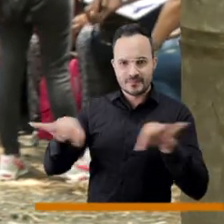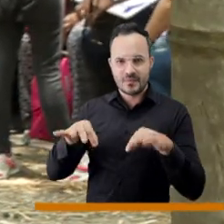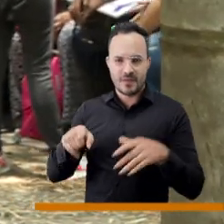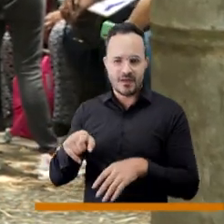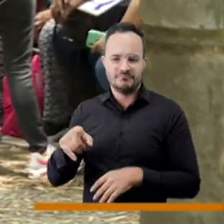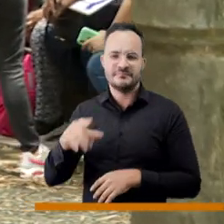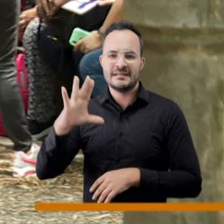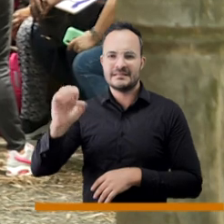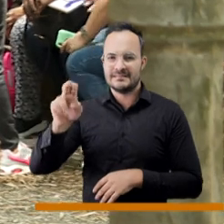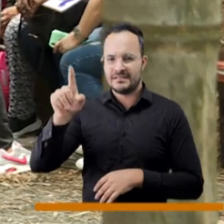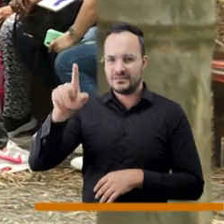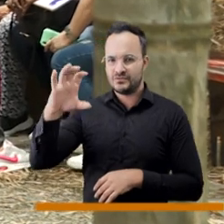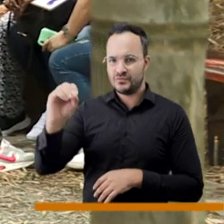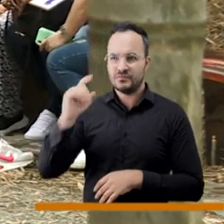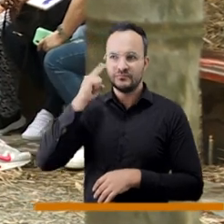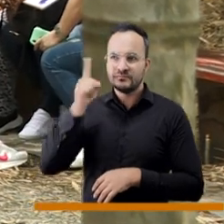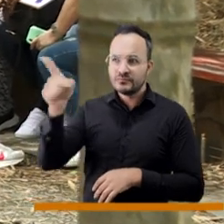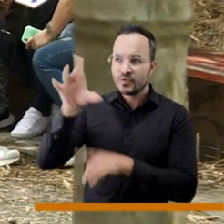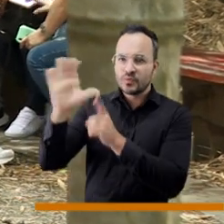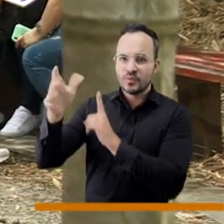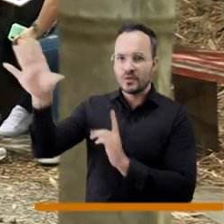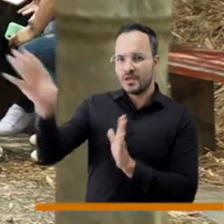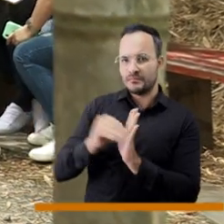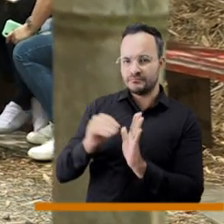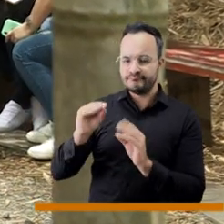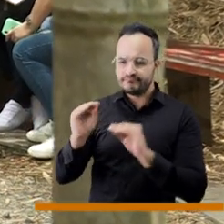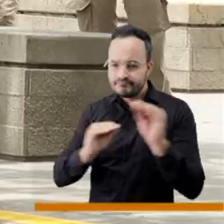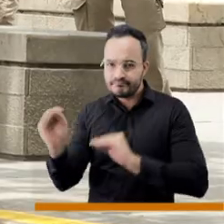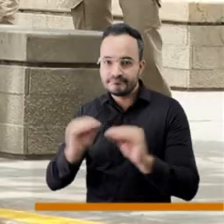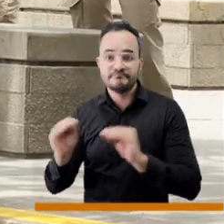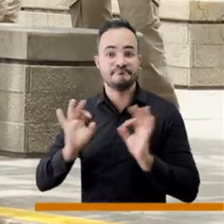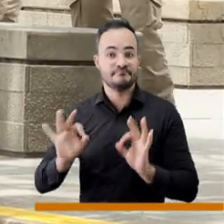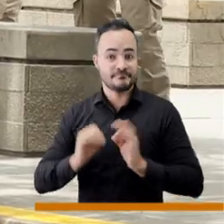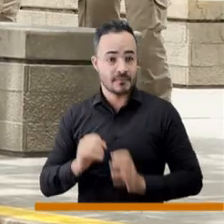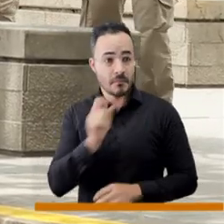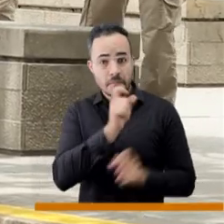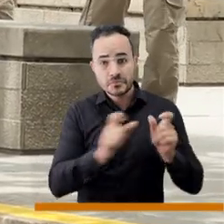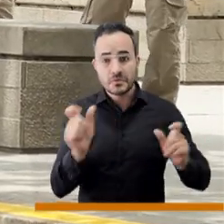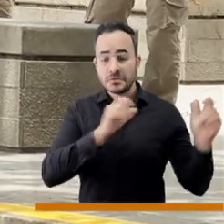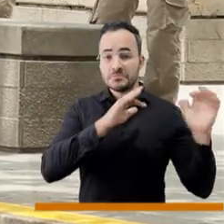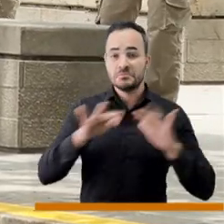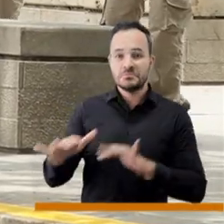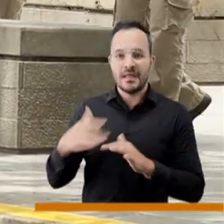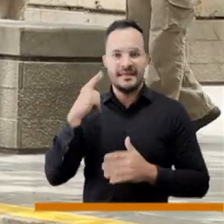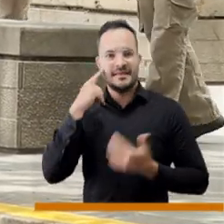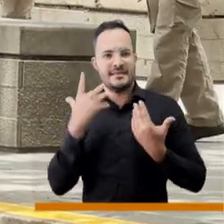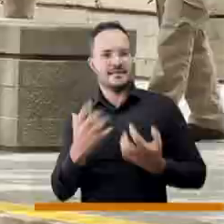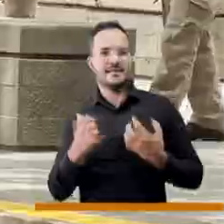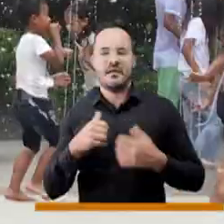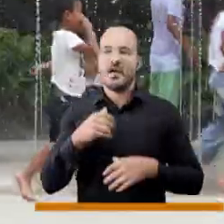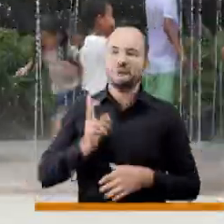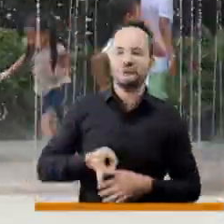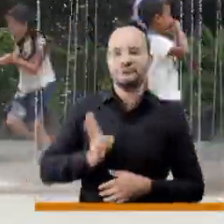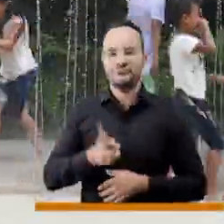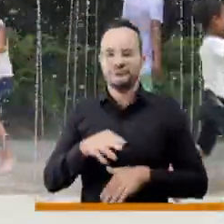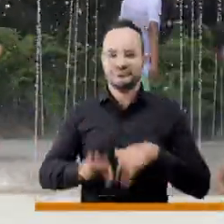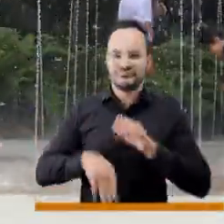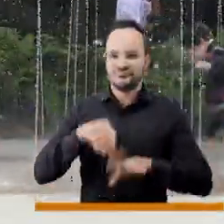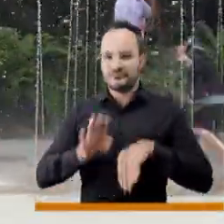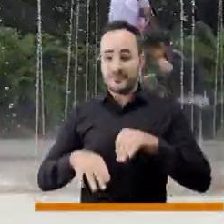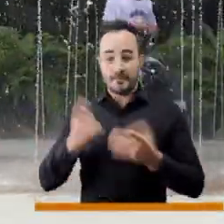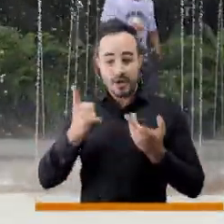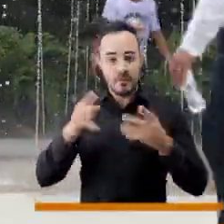propicio para que las personas disfruten de esa caminata con los pies descalzos, sentir las